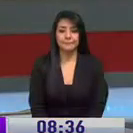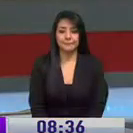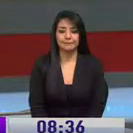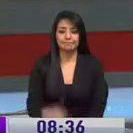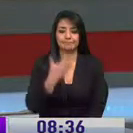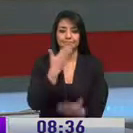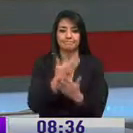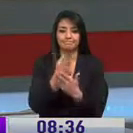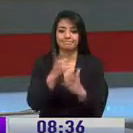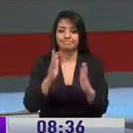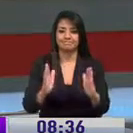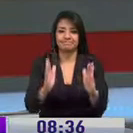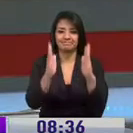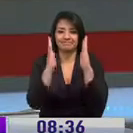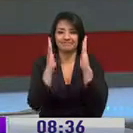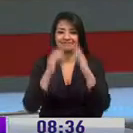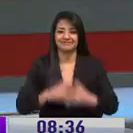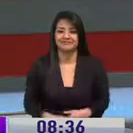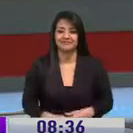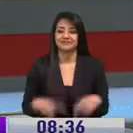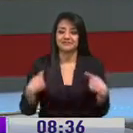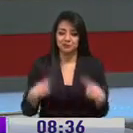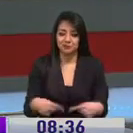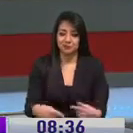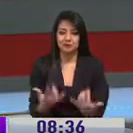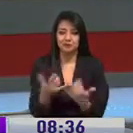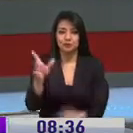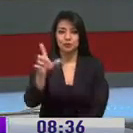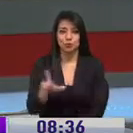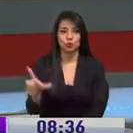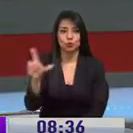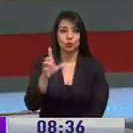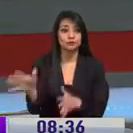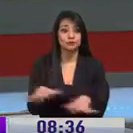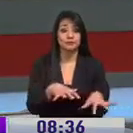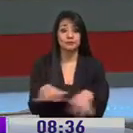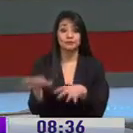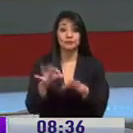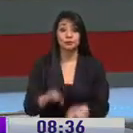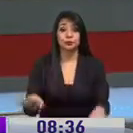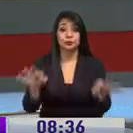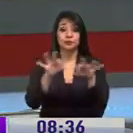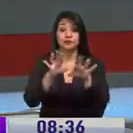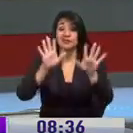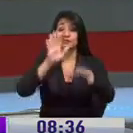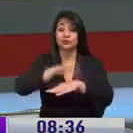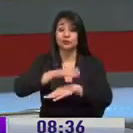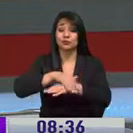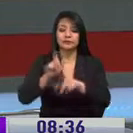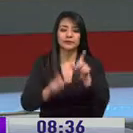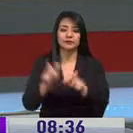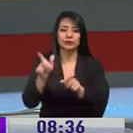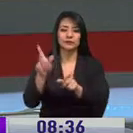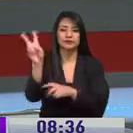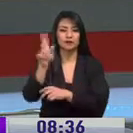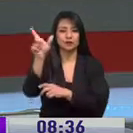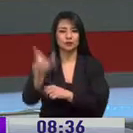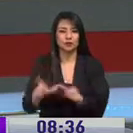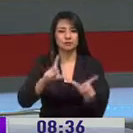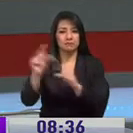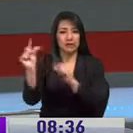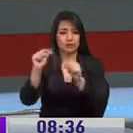Gracias, vecino querido, por acompañarnos día lunes. Acciones importantes sobre el flujo migratorio de ciudadanos venezolanos en los países